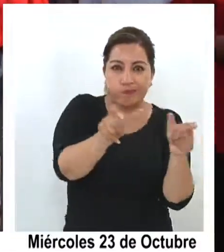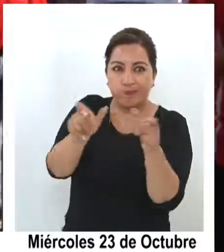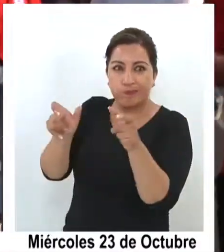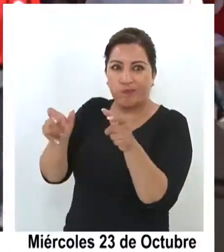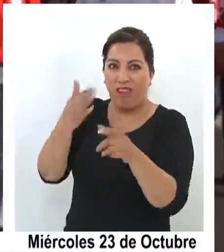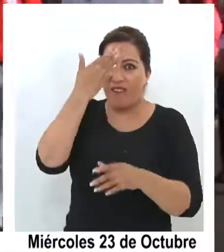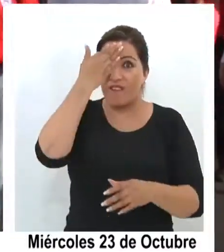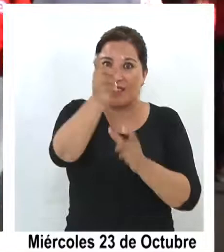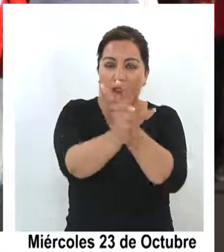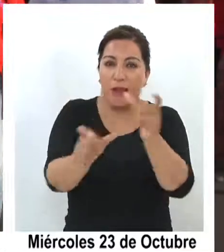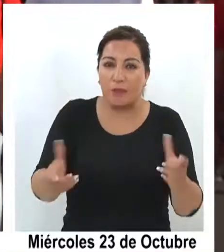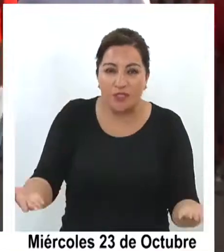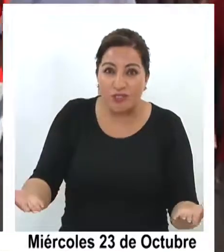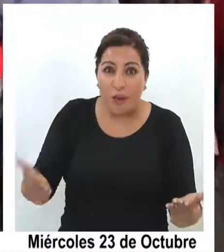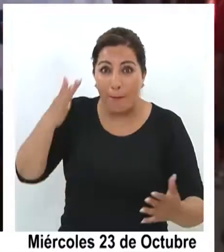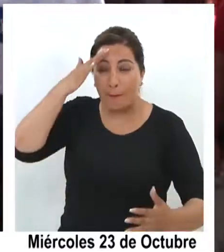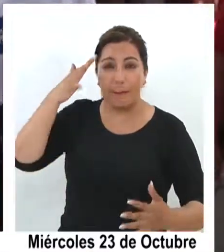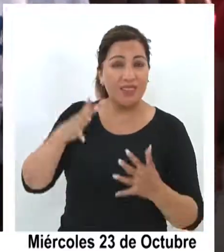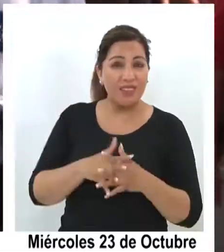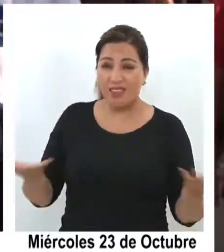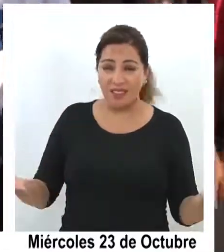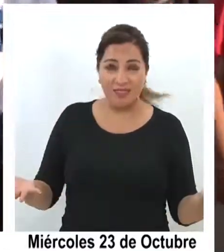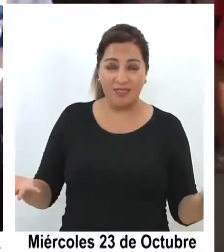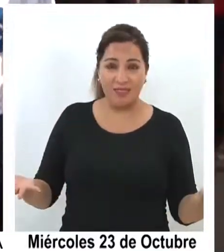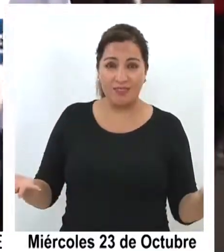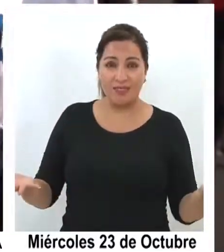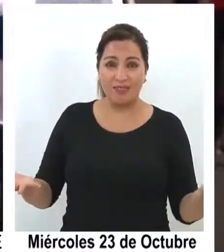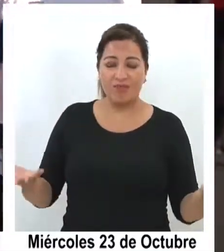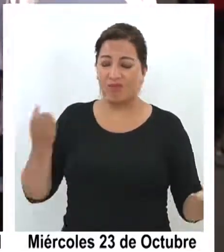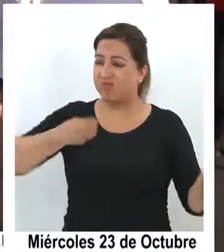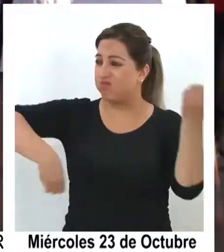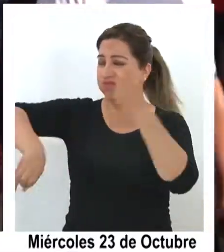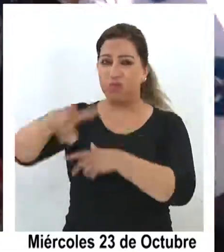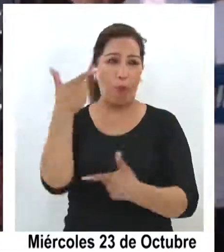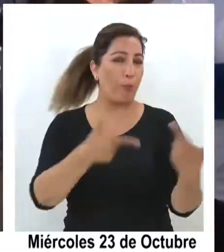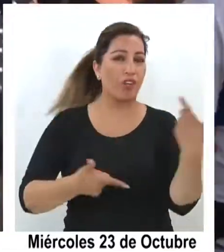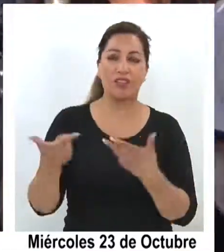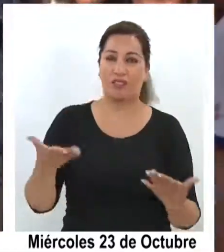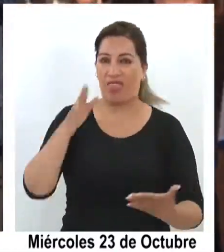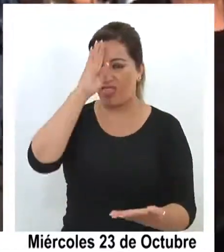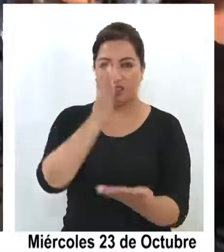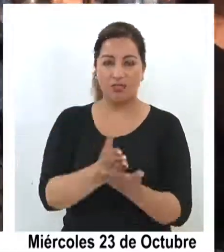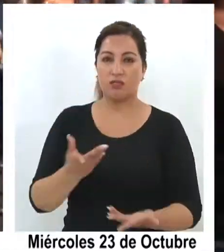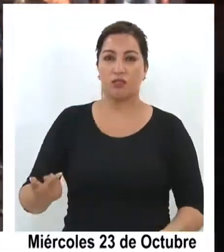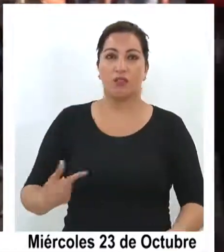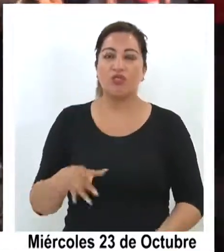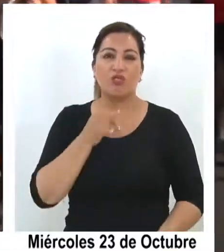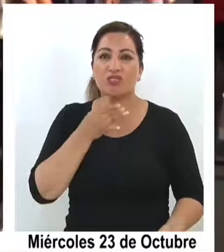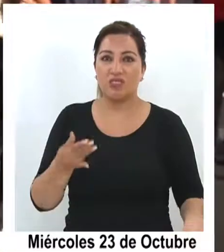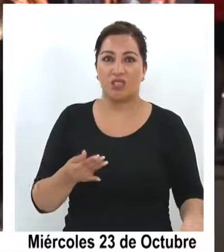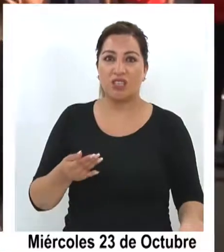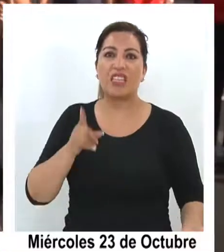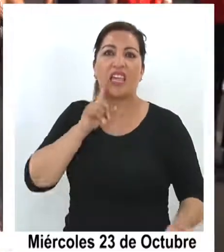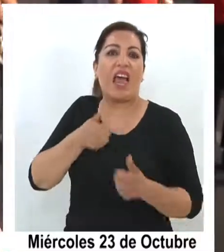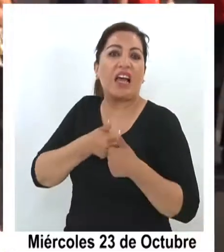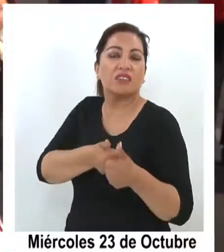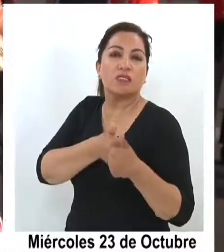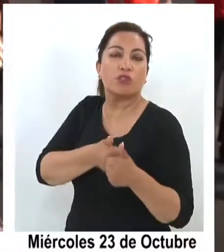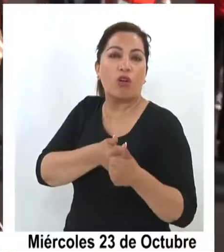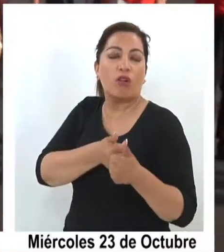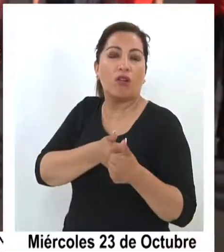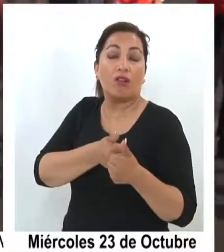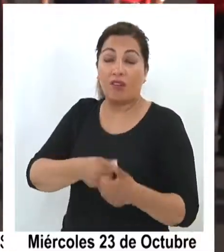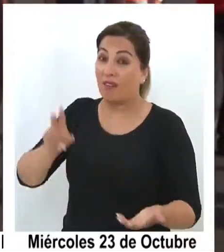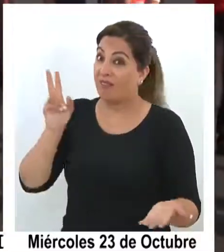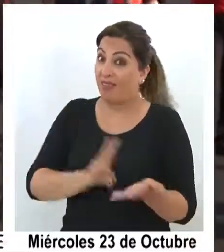Enfrentar a su pueblo, a los militares. O sea, eso fue un desastre político esa decisión. Yo no sé quiénes son sus asesores,